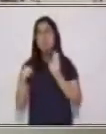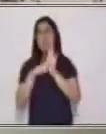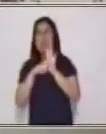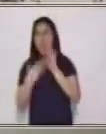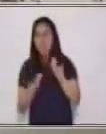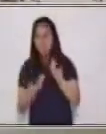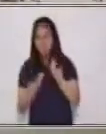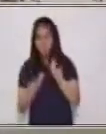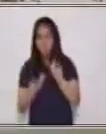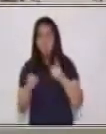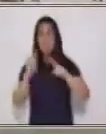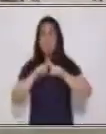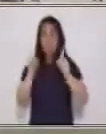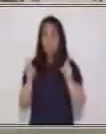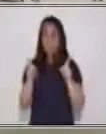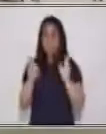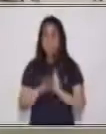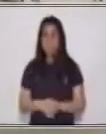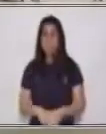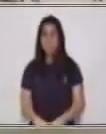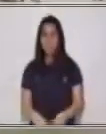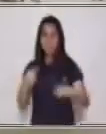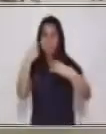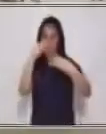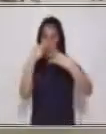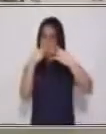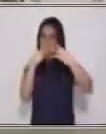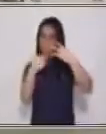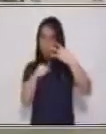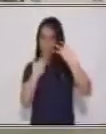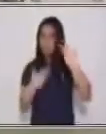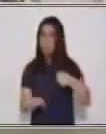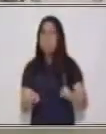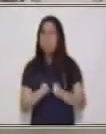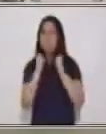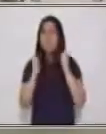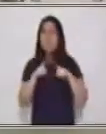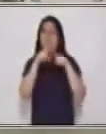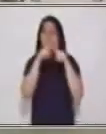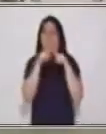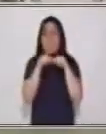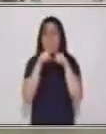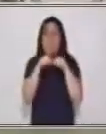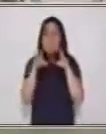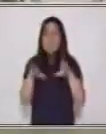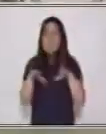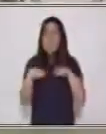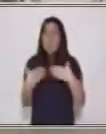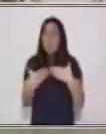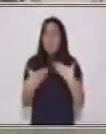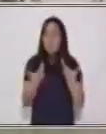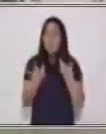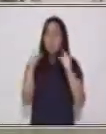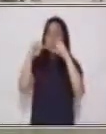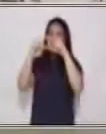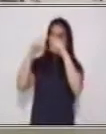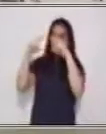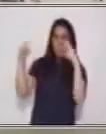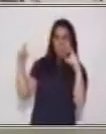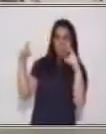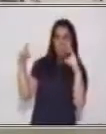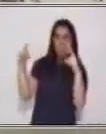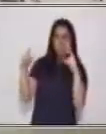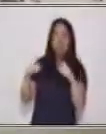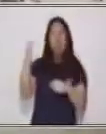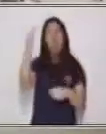es. Vamos entonces a la comprensión con ejemplos, ¿verdad? Rápidos para determinar y comparar si la ecuación reúne las